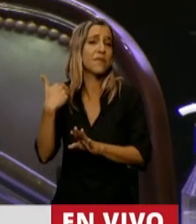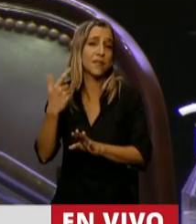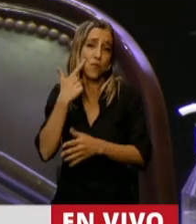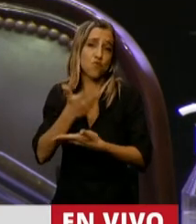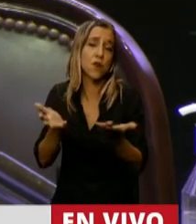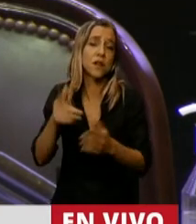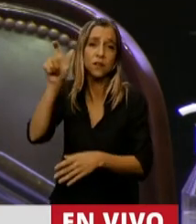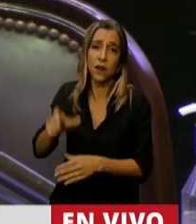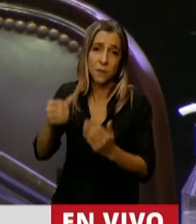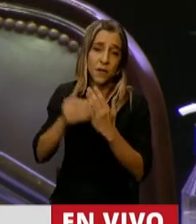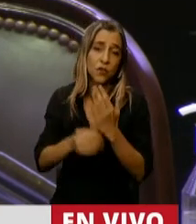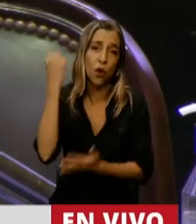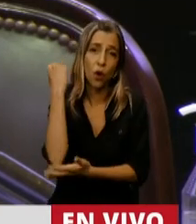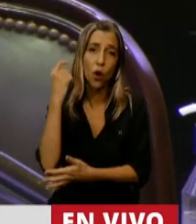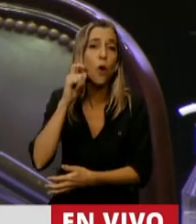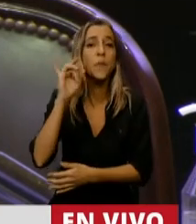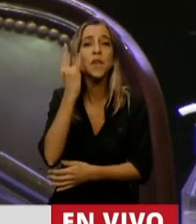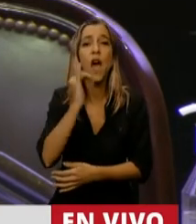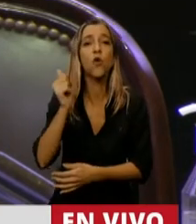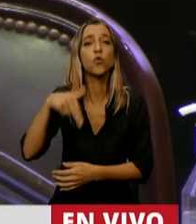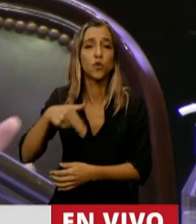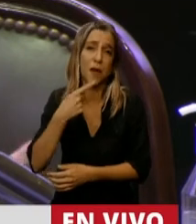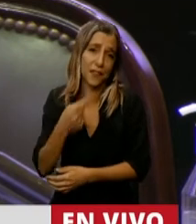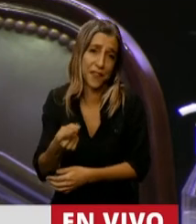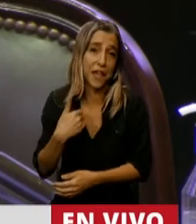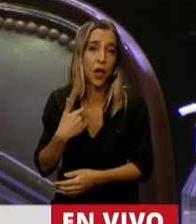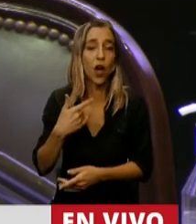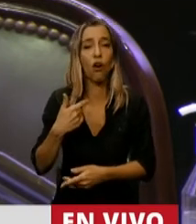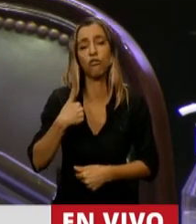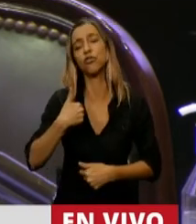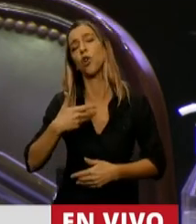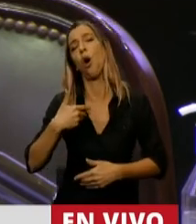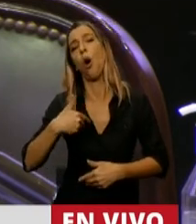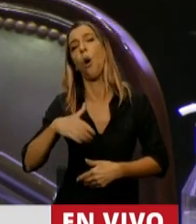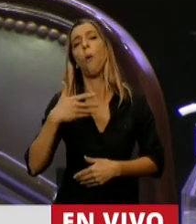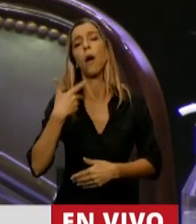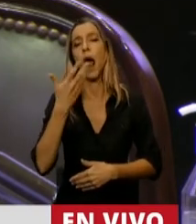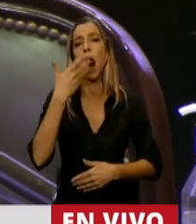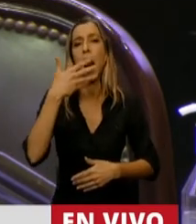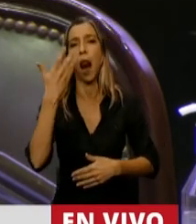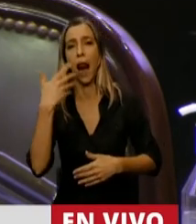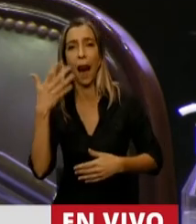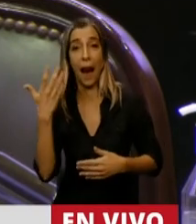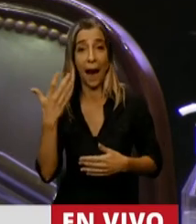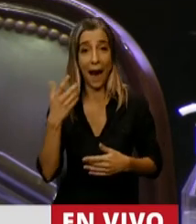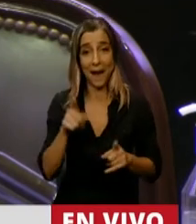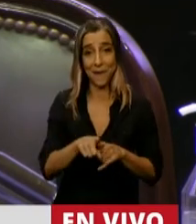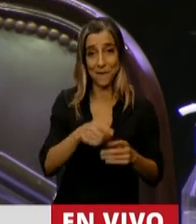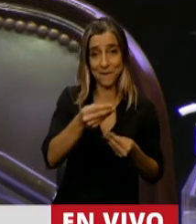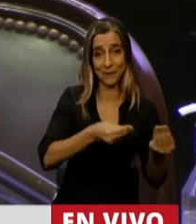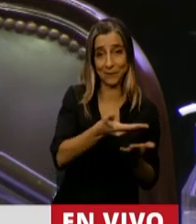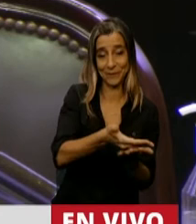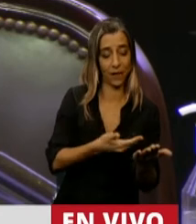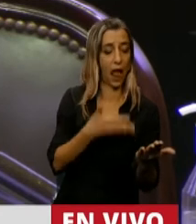Martín Guzmán, que iba a zarasear, que este es el presupuesto de la zaraza. Esto genera,